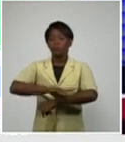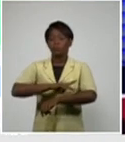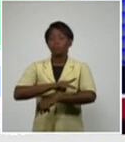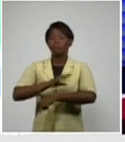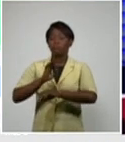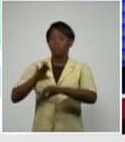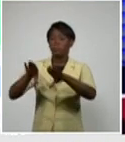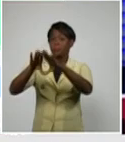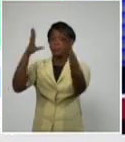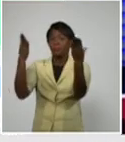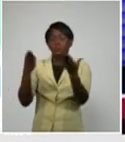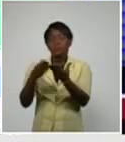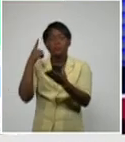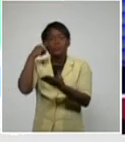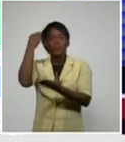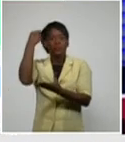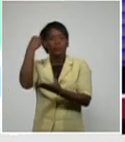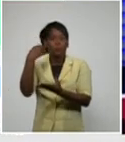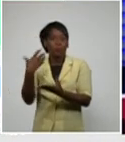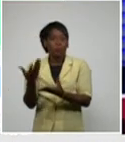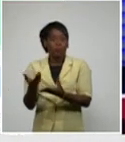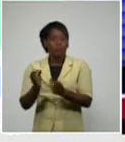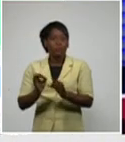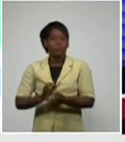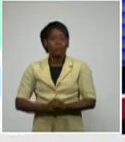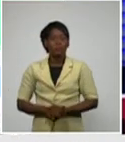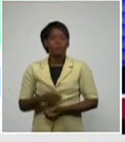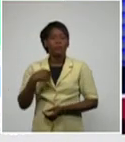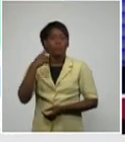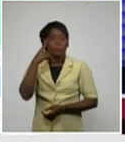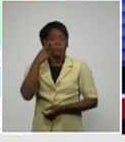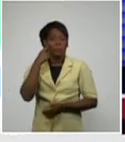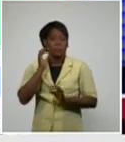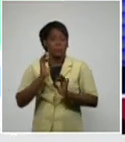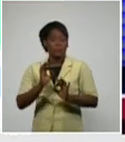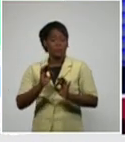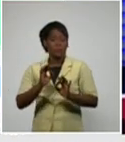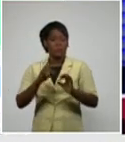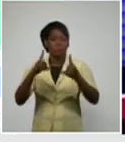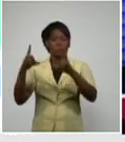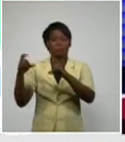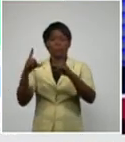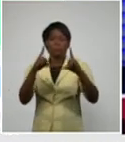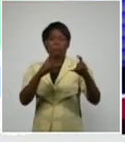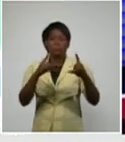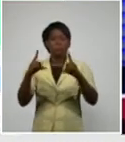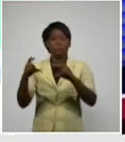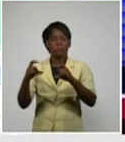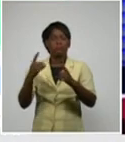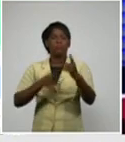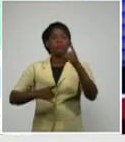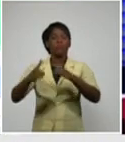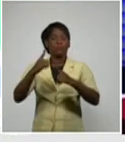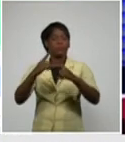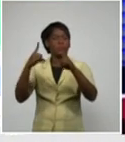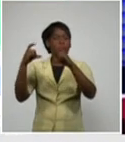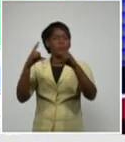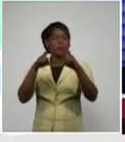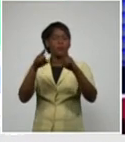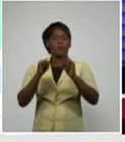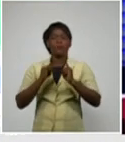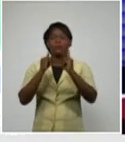internacional, ¿no? Y vimos algunos gráficos en estos centros internacionales que dan información